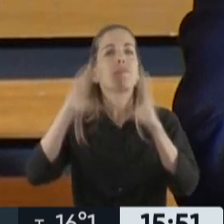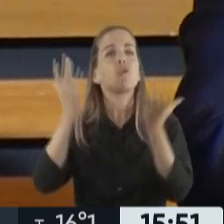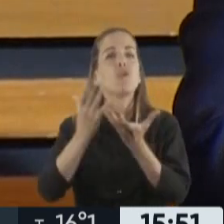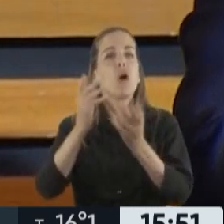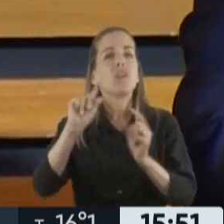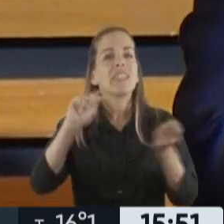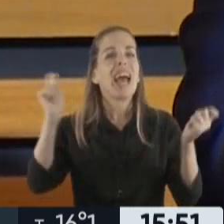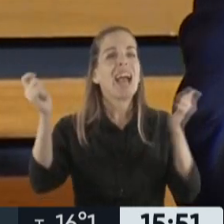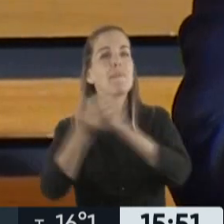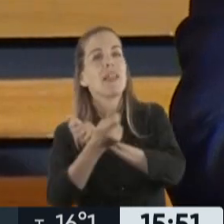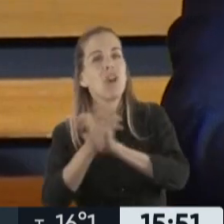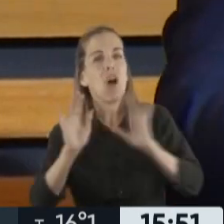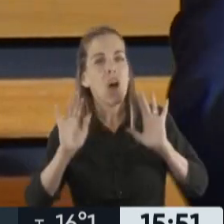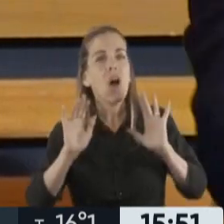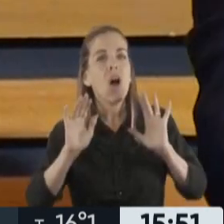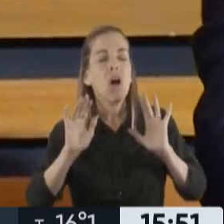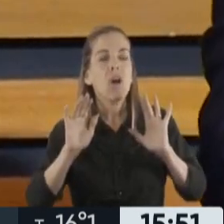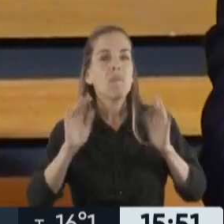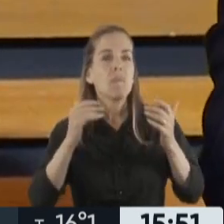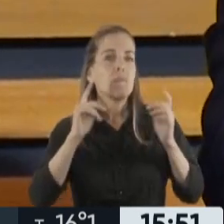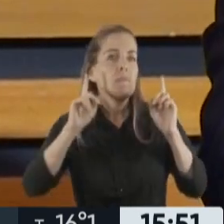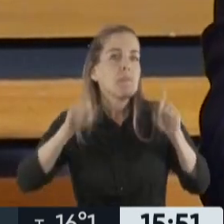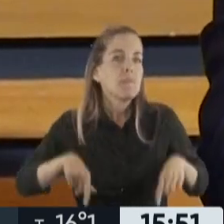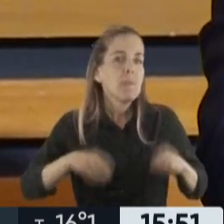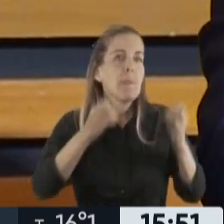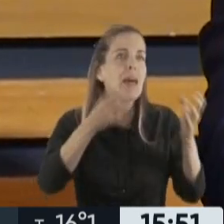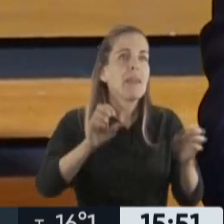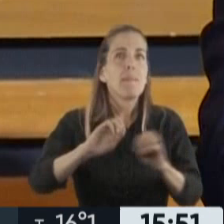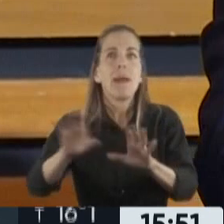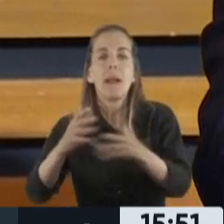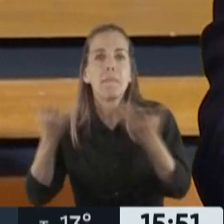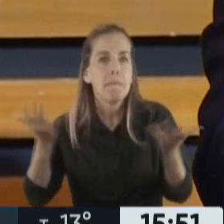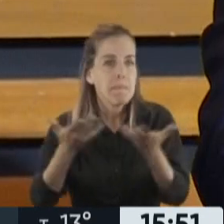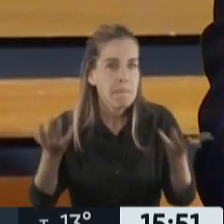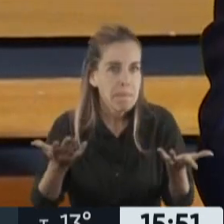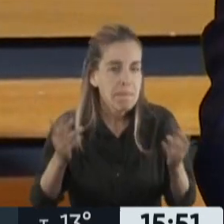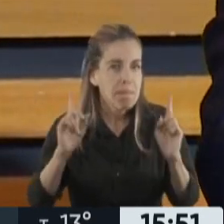cambiando. No tenemos muy en claro si es para bien o es para mal.